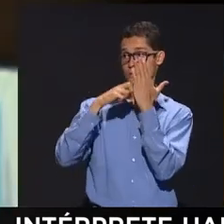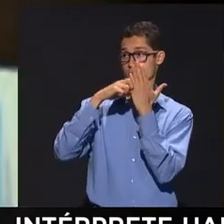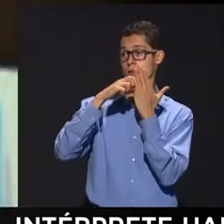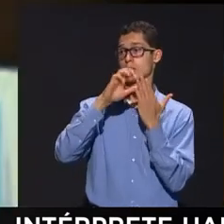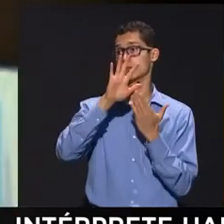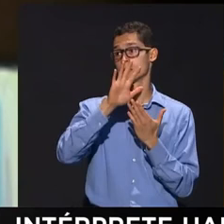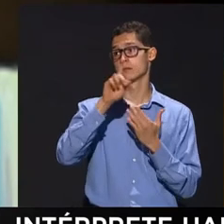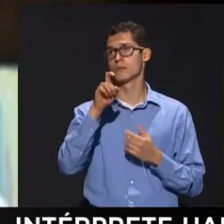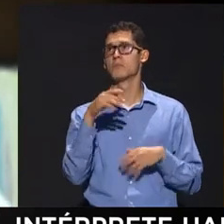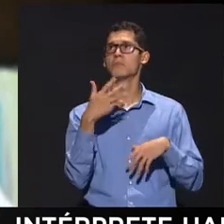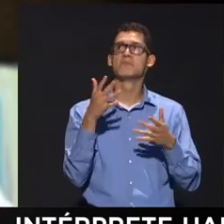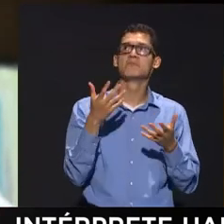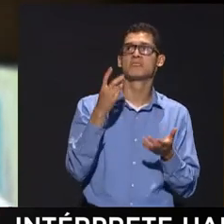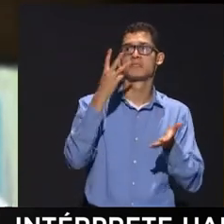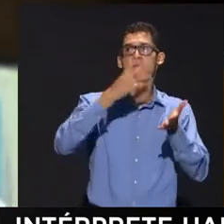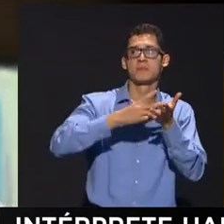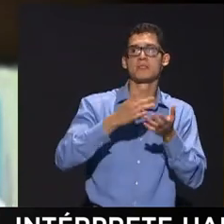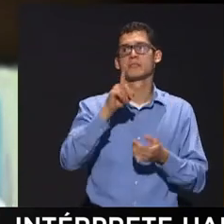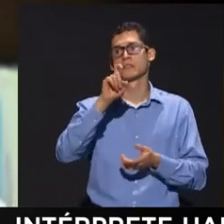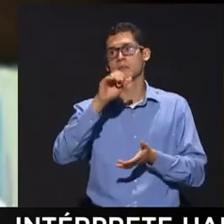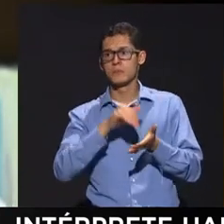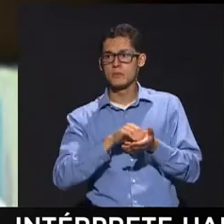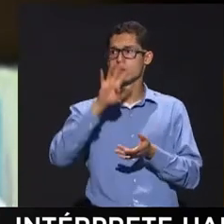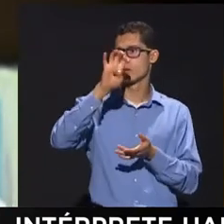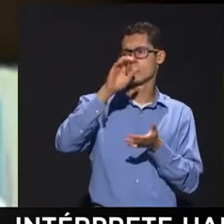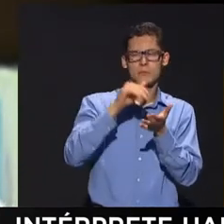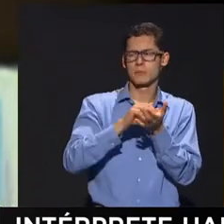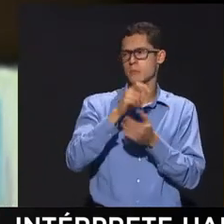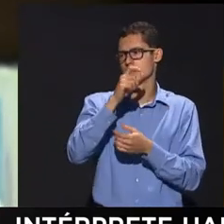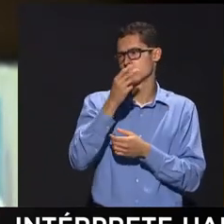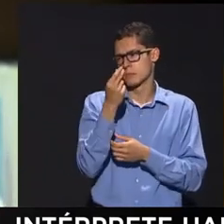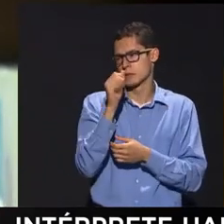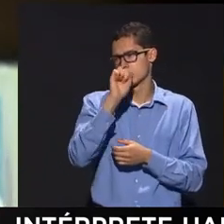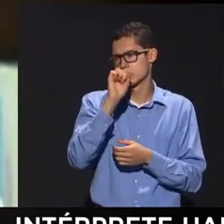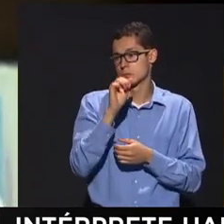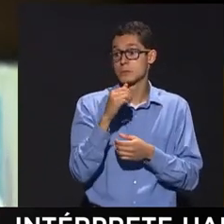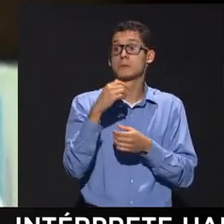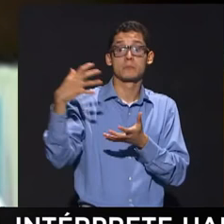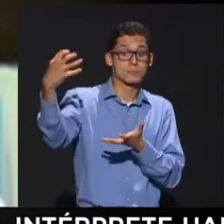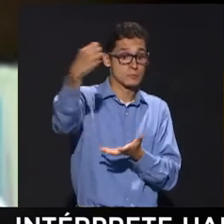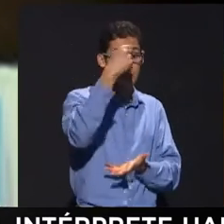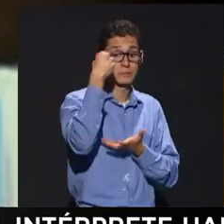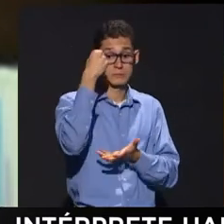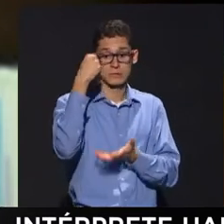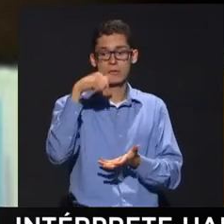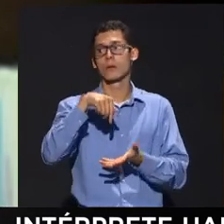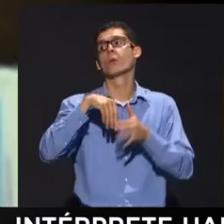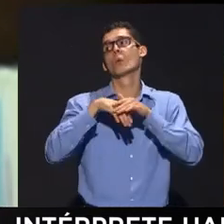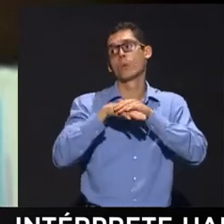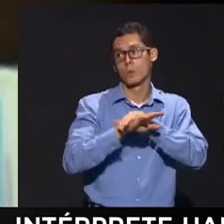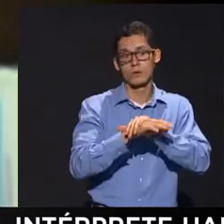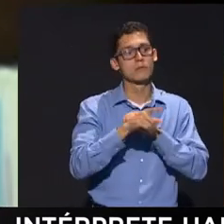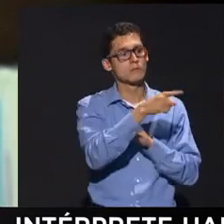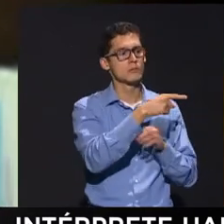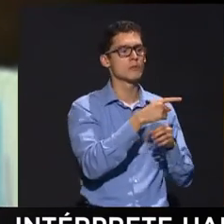voluntario, 3.000, 6.000, 9.000 pesos, ese dinero EPM lo recoge y se lo pasa al Estado para que lo use para el pago futuro de los servicios públicos